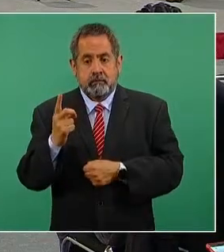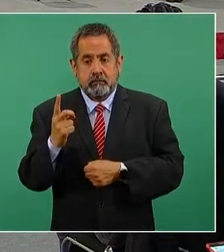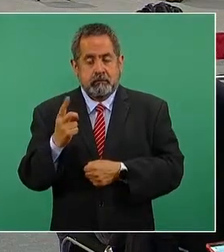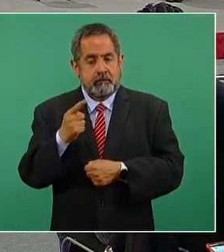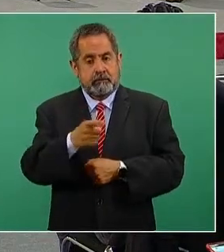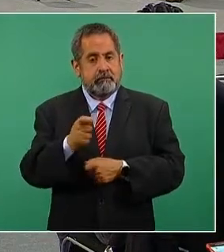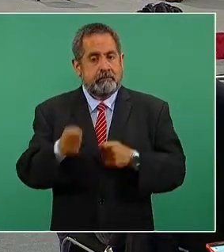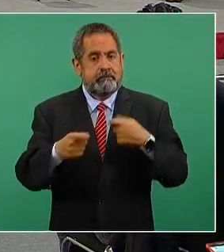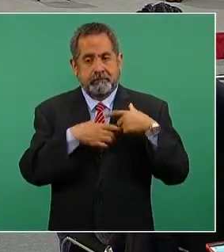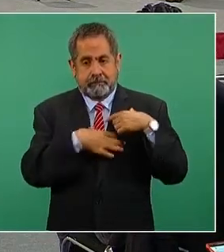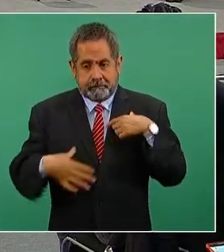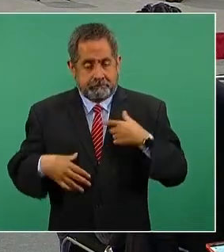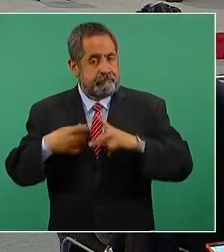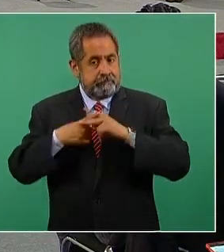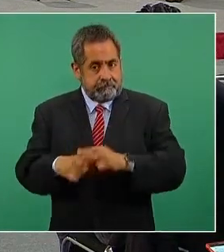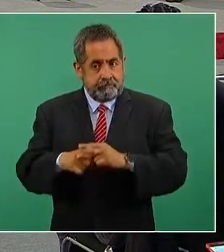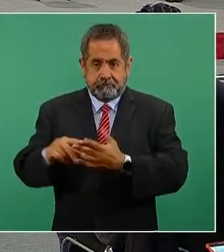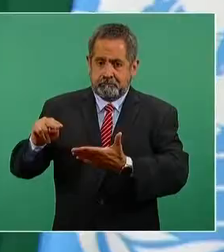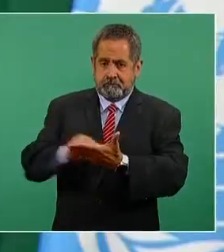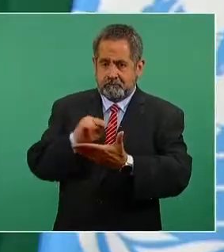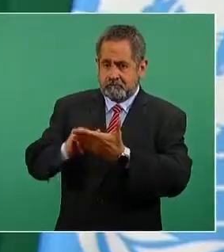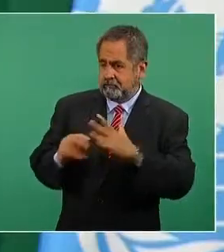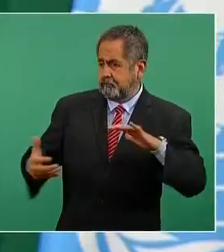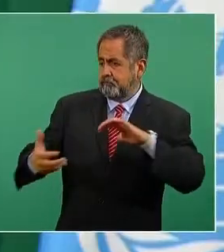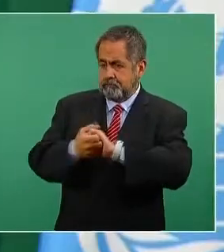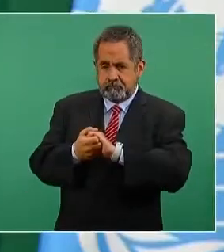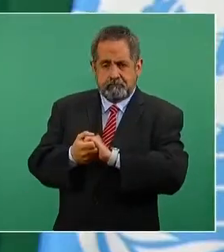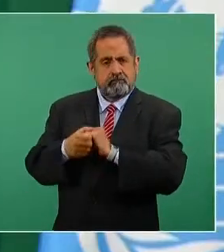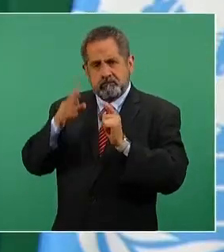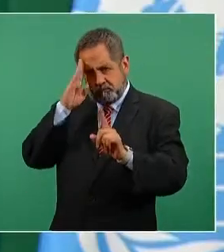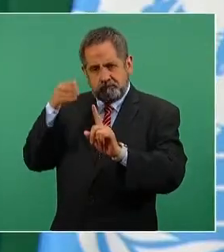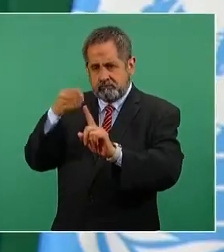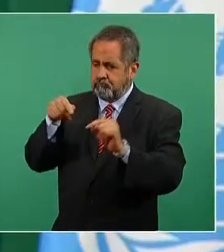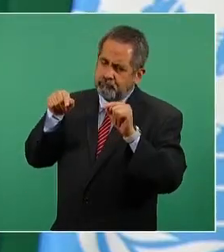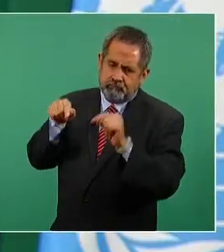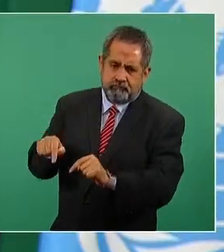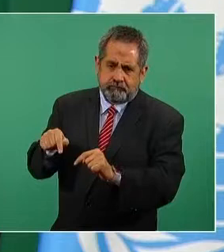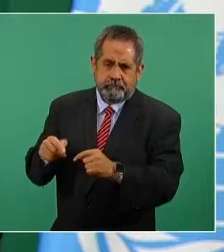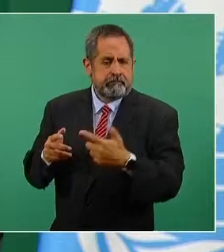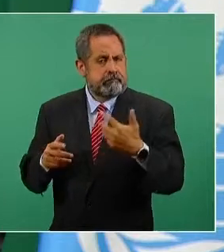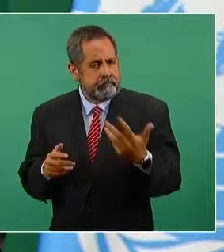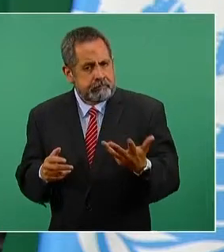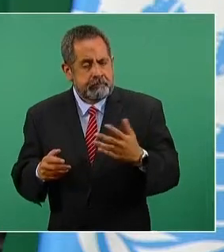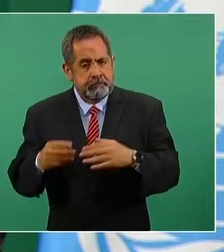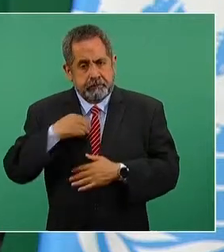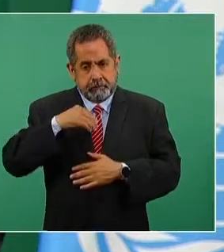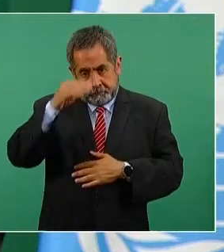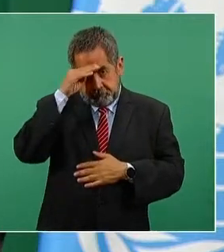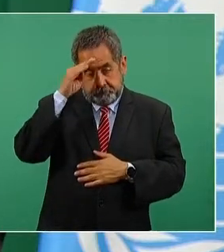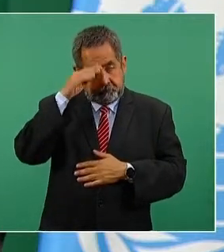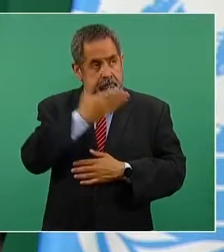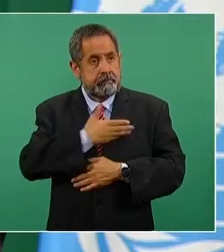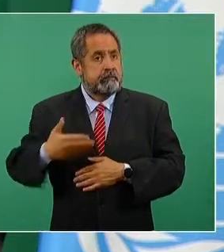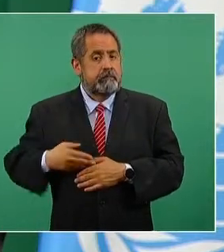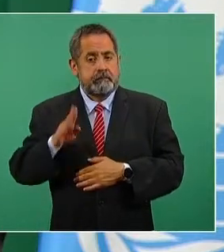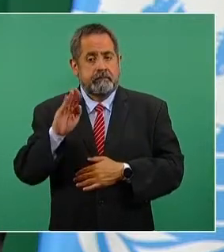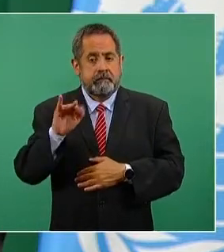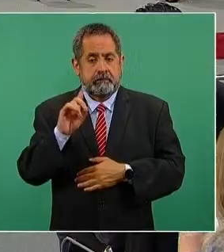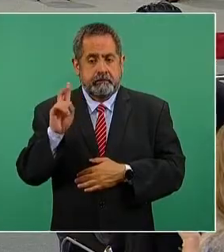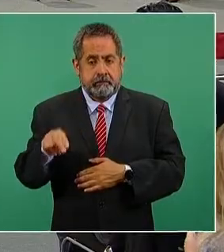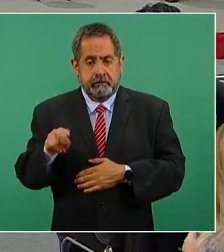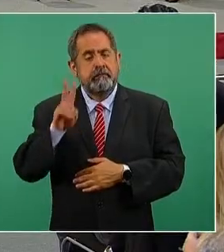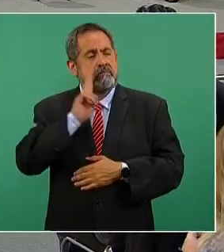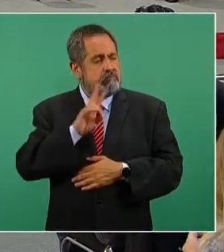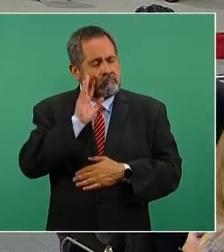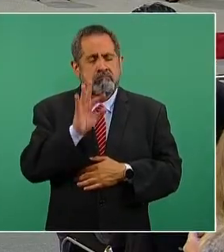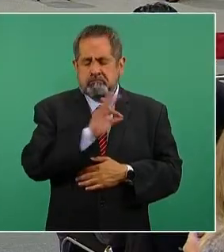tomó posesión. Se firmó un convenio para ese propósito y pensamos que ahora con el presidente Biden hay una muy buena